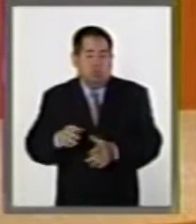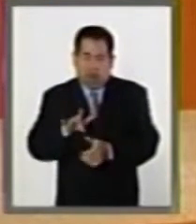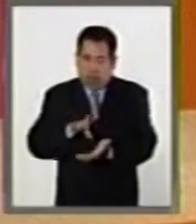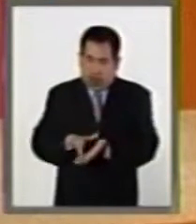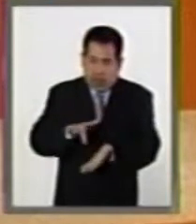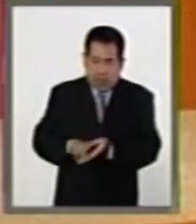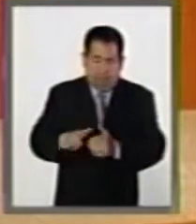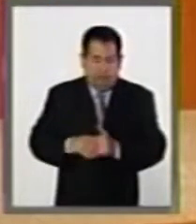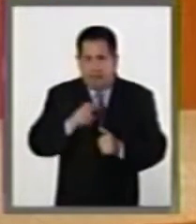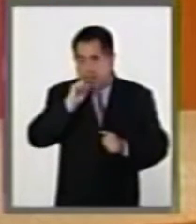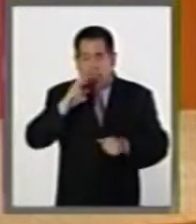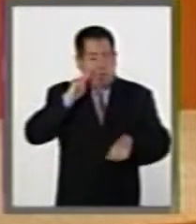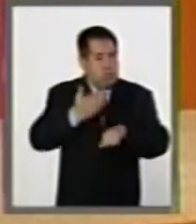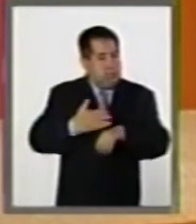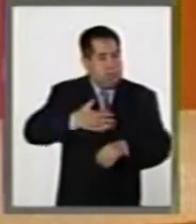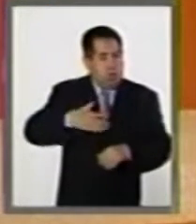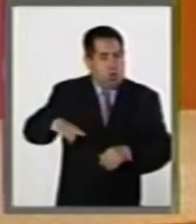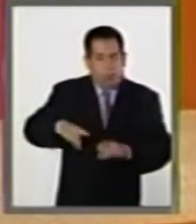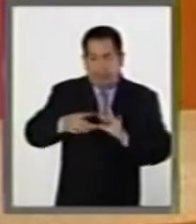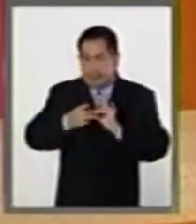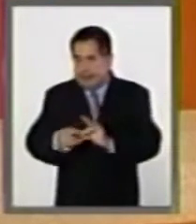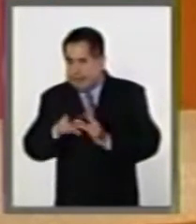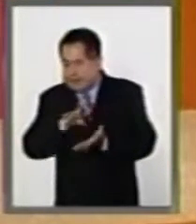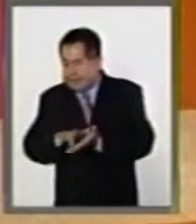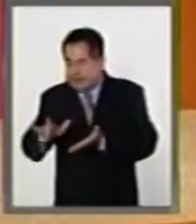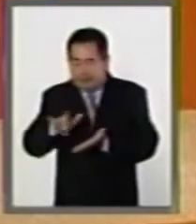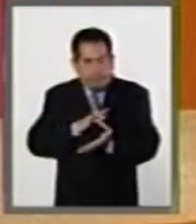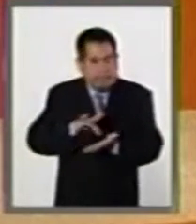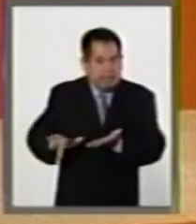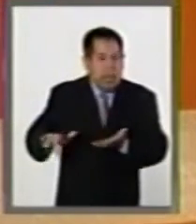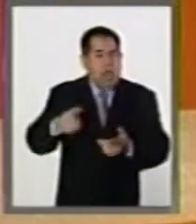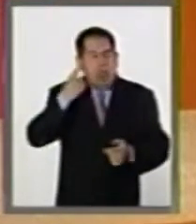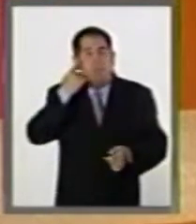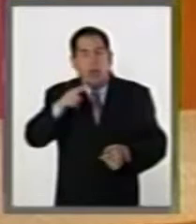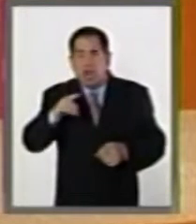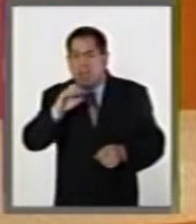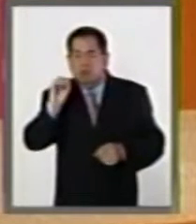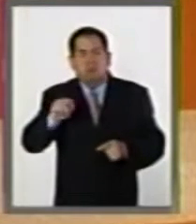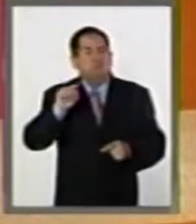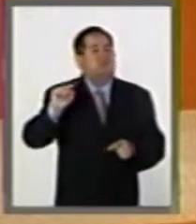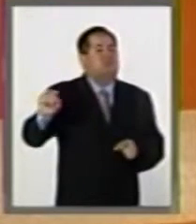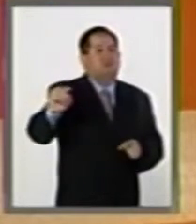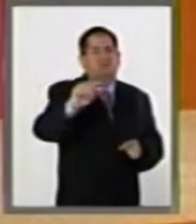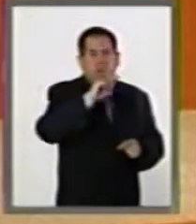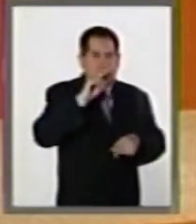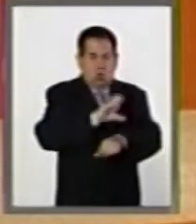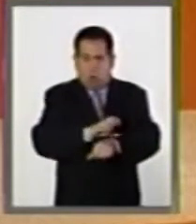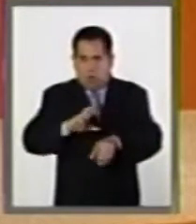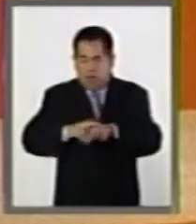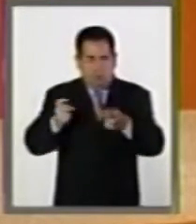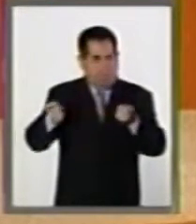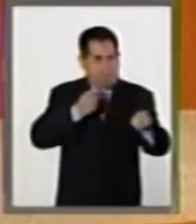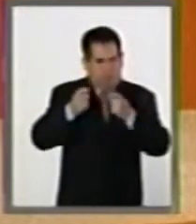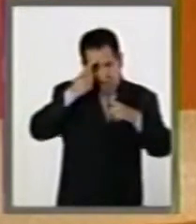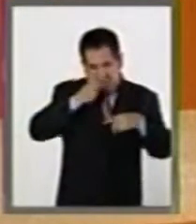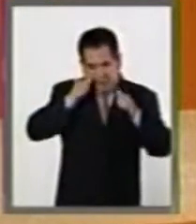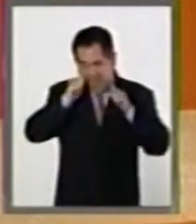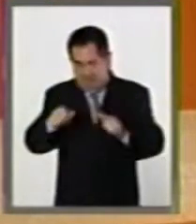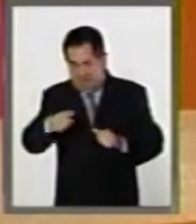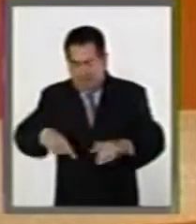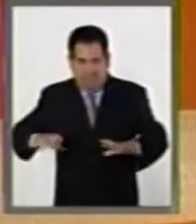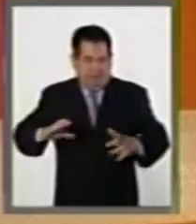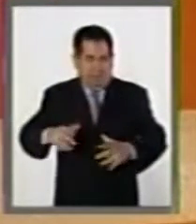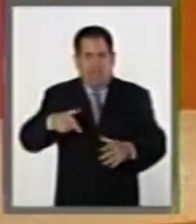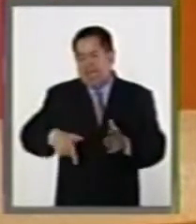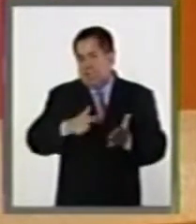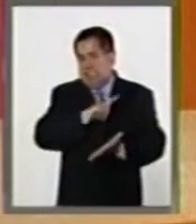de corresponsabilidad institucional que obliga a diversas autoridades a coordinarse para el cumplimiento de los objetivos de la presente